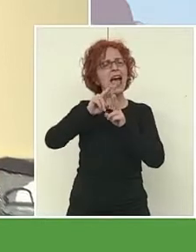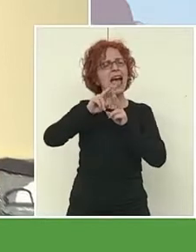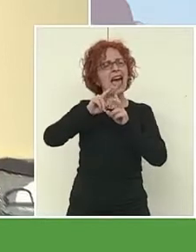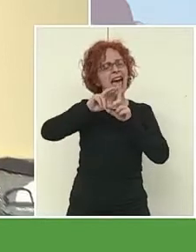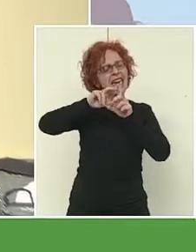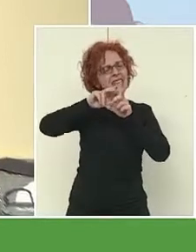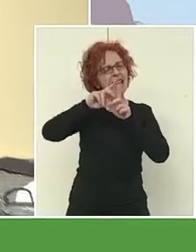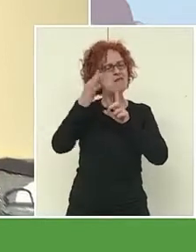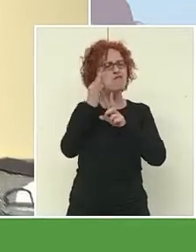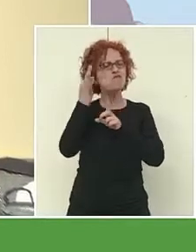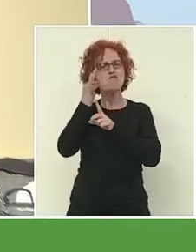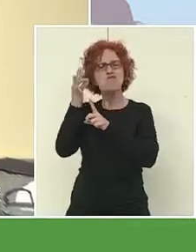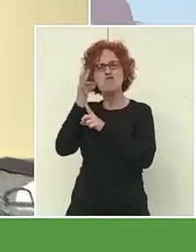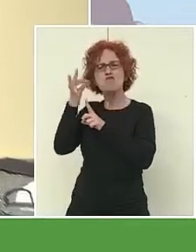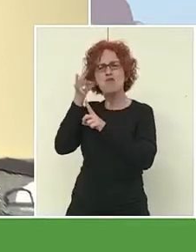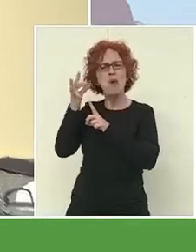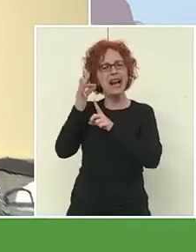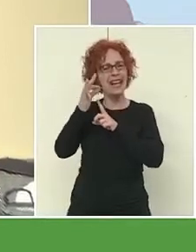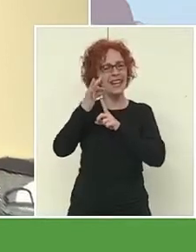una rara avis,